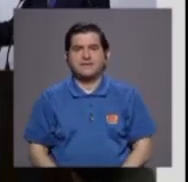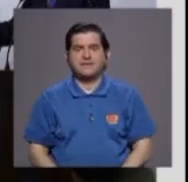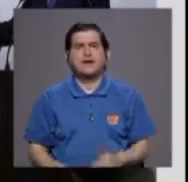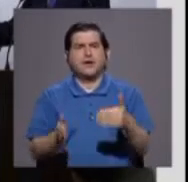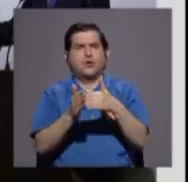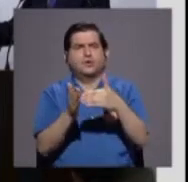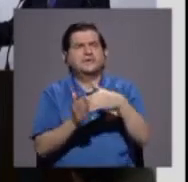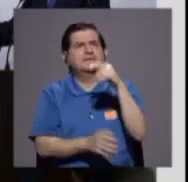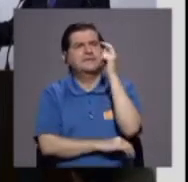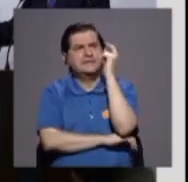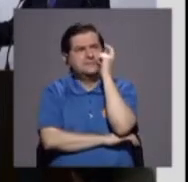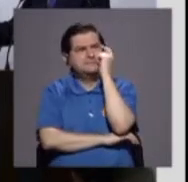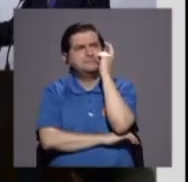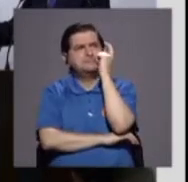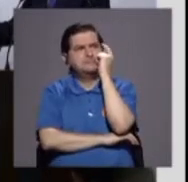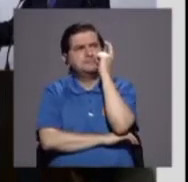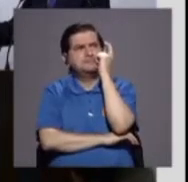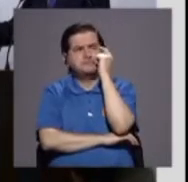reconsiderar